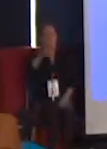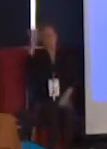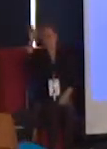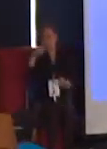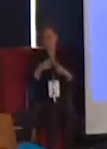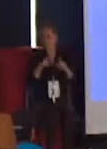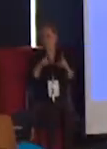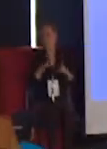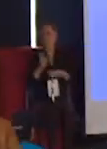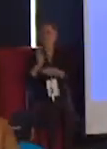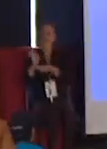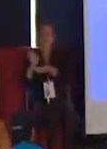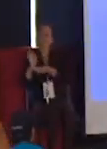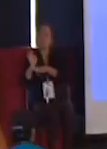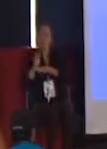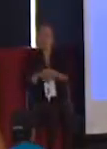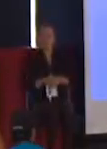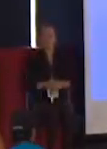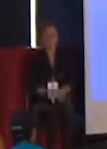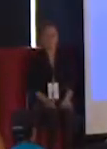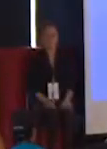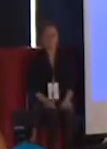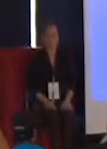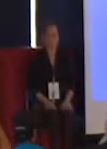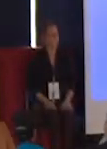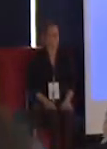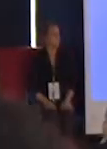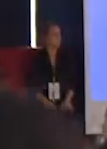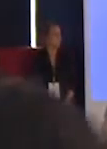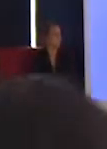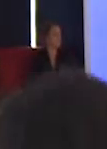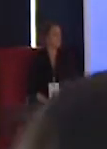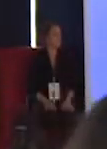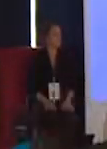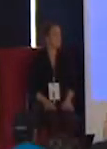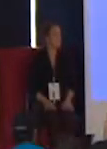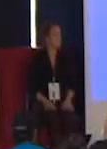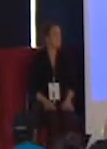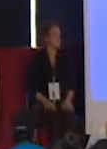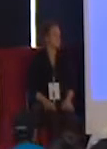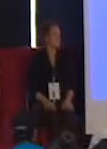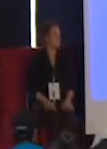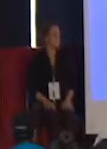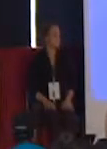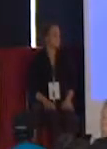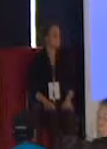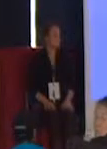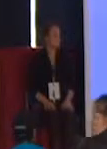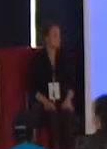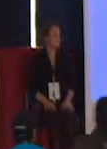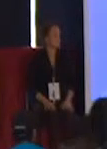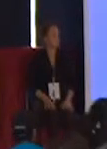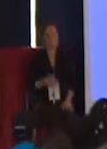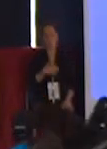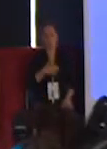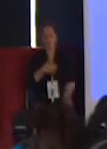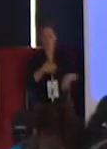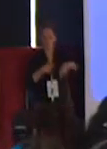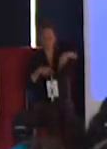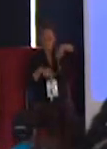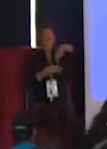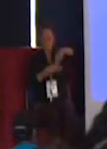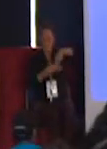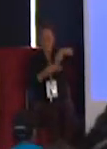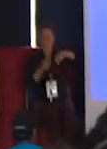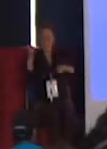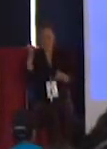país, tanto en Copenhague, en Europa, como la capital de Dinamarca. fui controlado la osteomielitis porque salí con la pierna volada, o